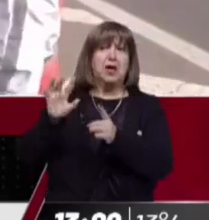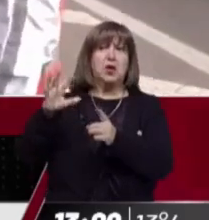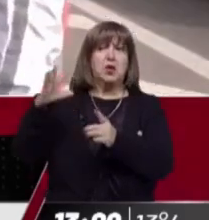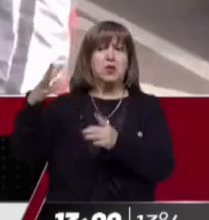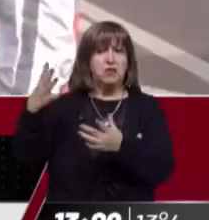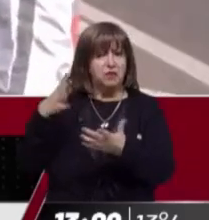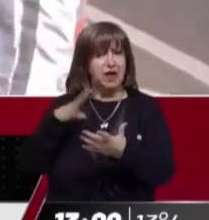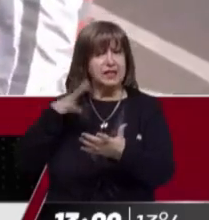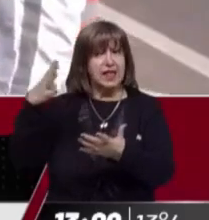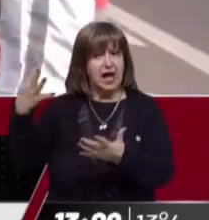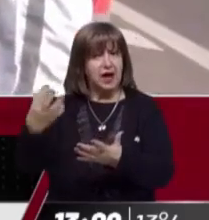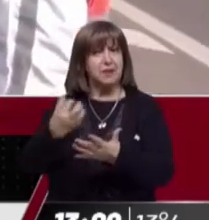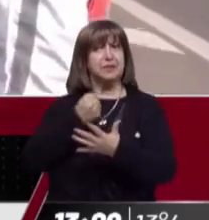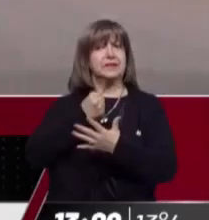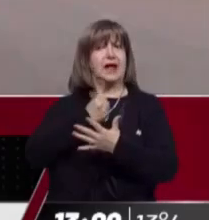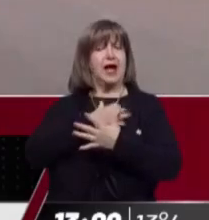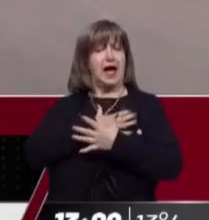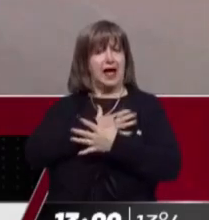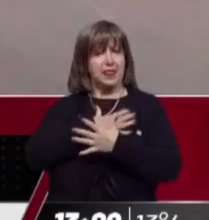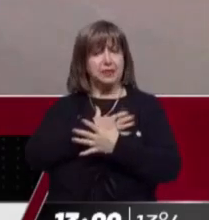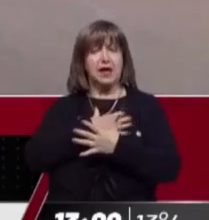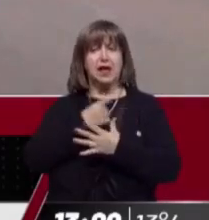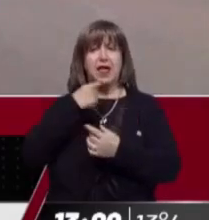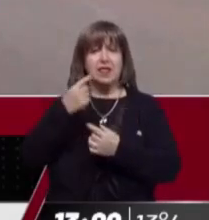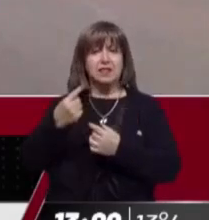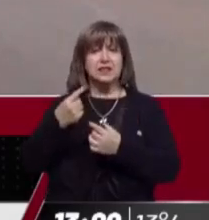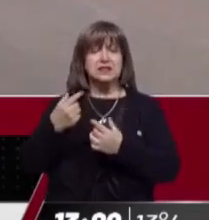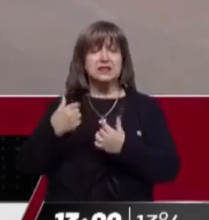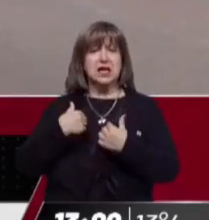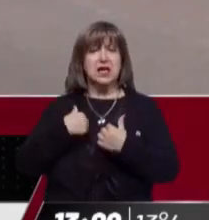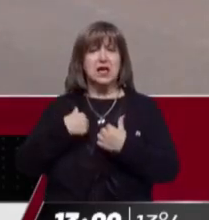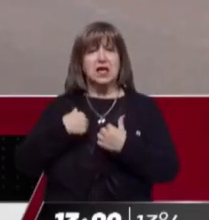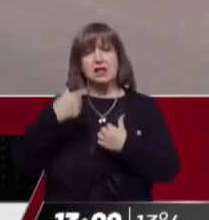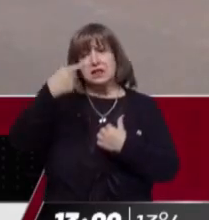Lo que mencionan en forma permanente los conductores, bueno, yo pensé que a mí